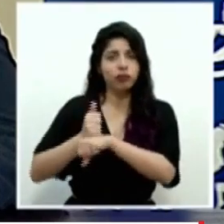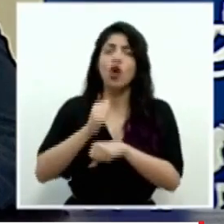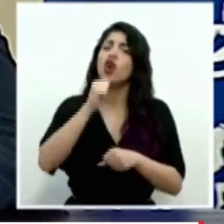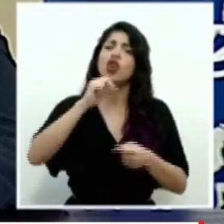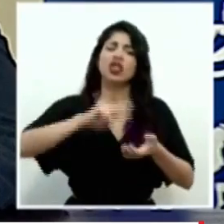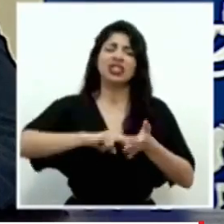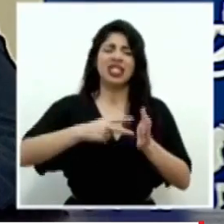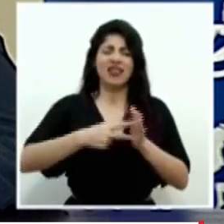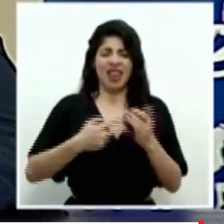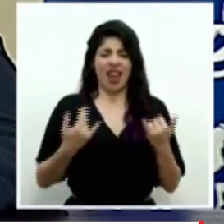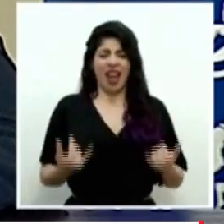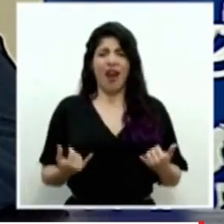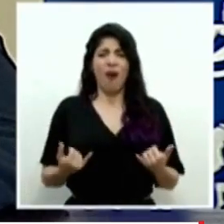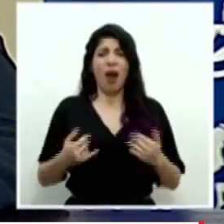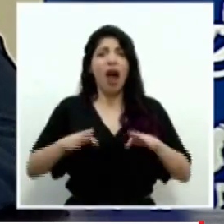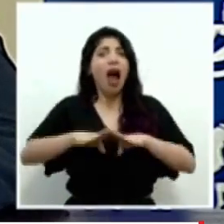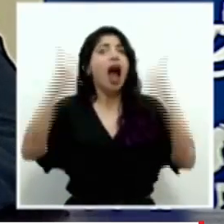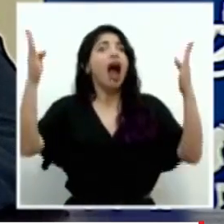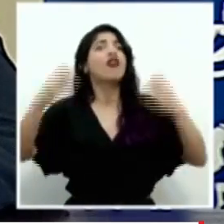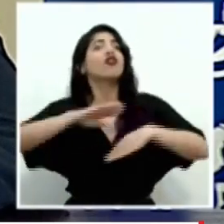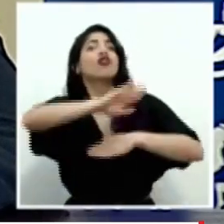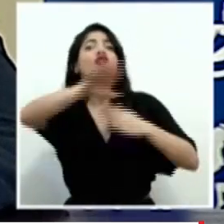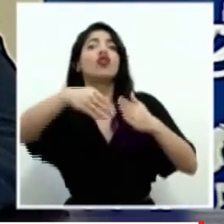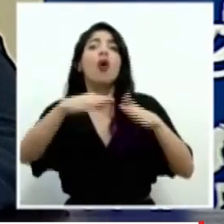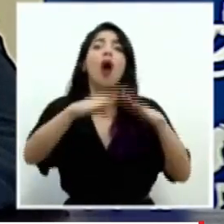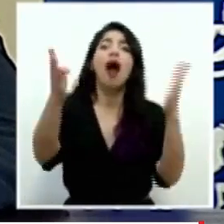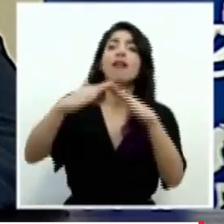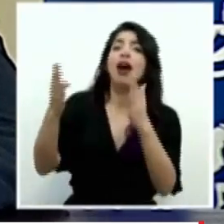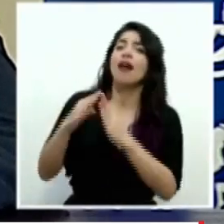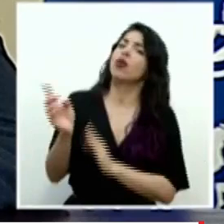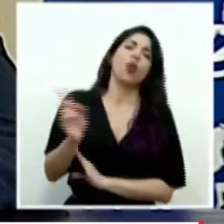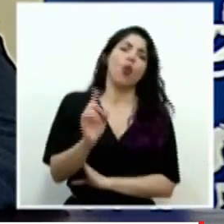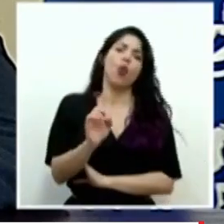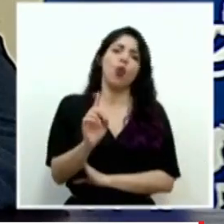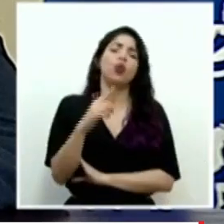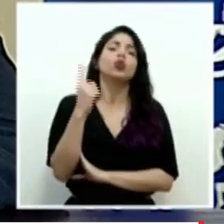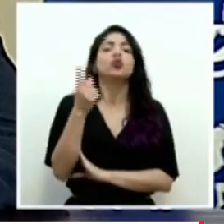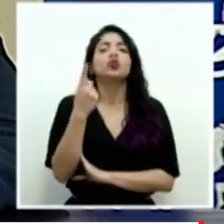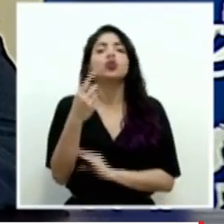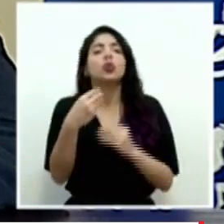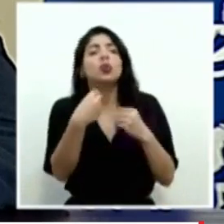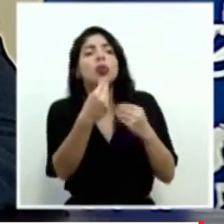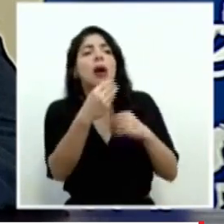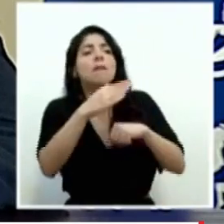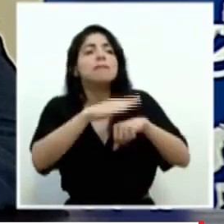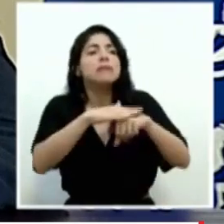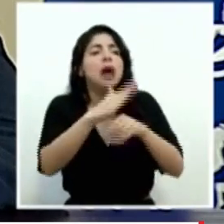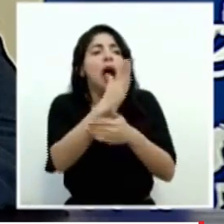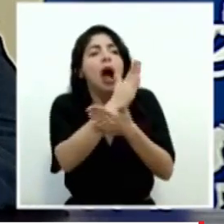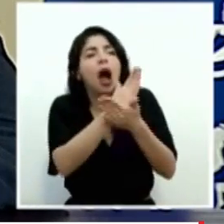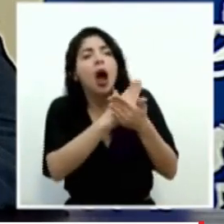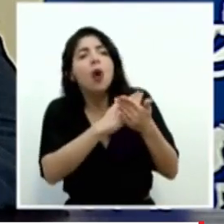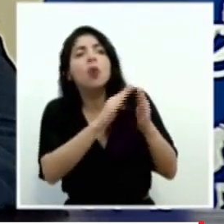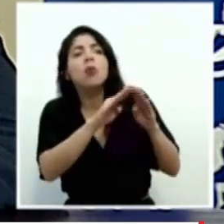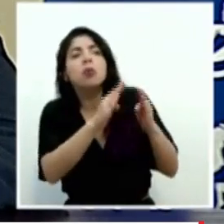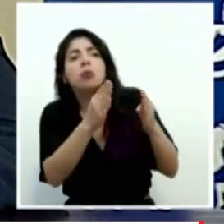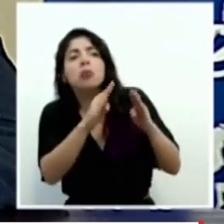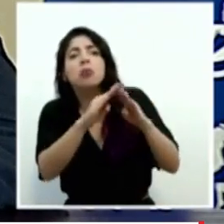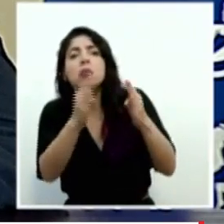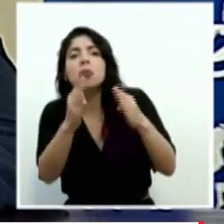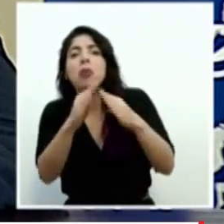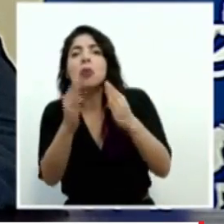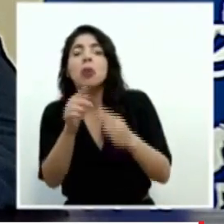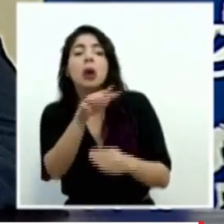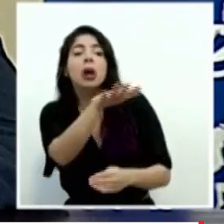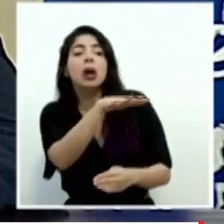realidad no es que estamos haciendo una apertura, sino que estamos permitiendo que se puedan retomar algunas actividades, sobre todo desde